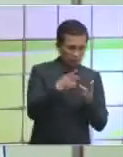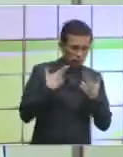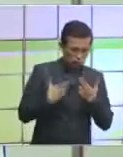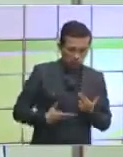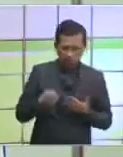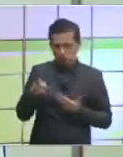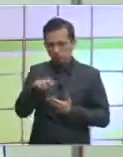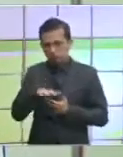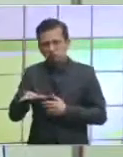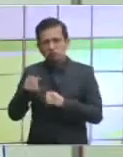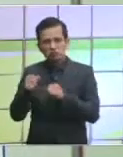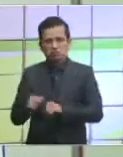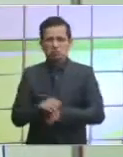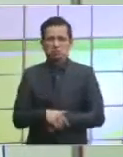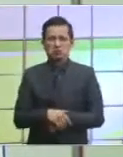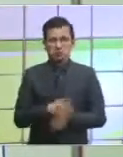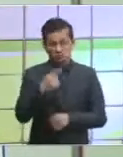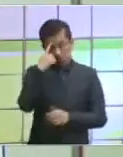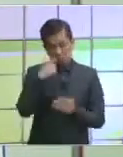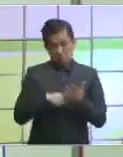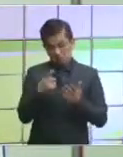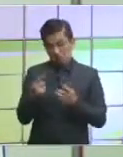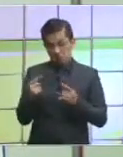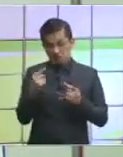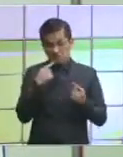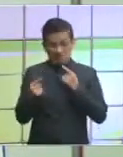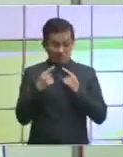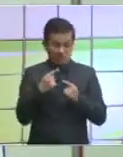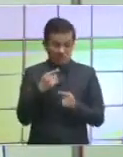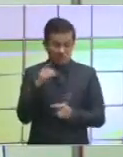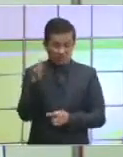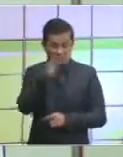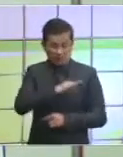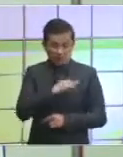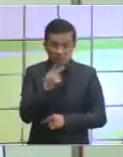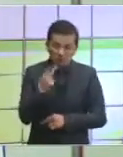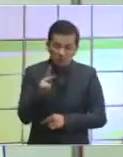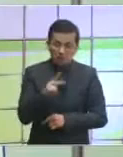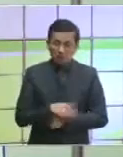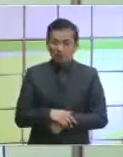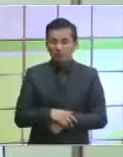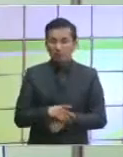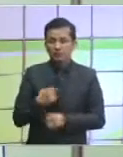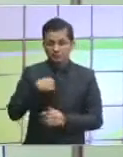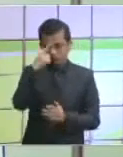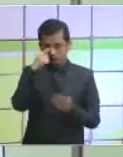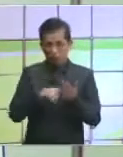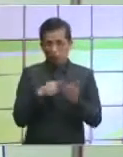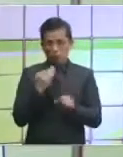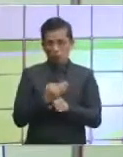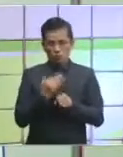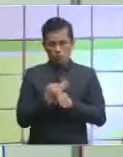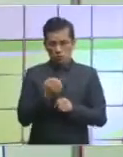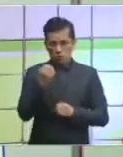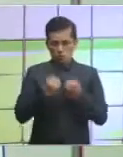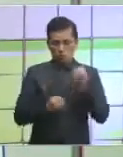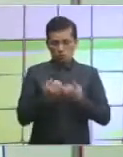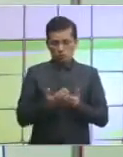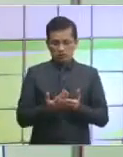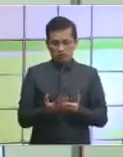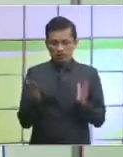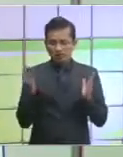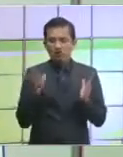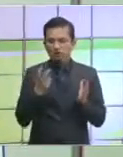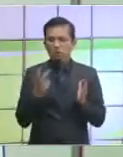cuentan y constituyen realidad entonces en ese momento me parece que la justicia abierta no es un lujo no es